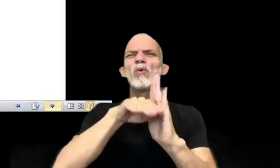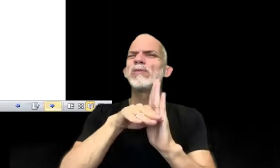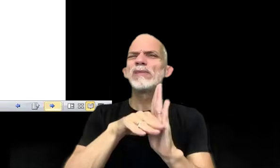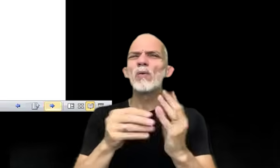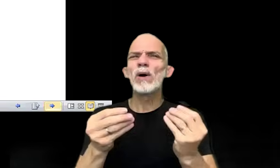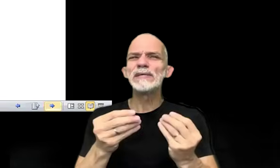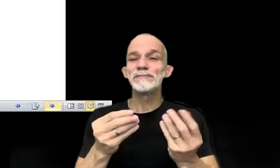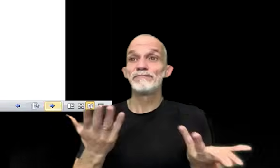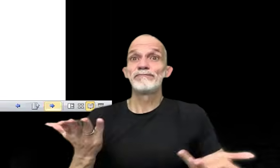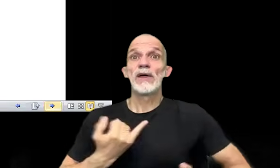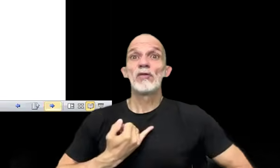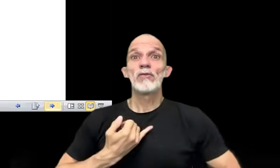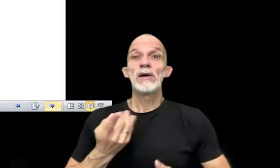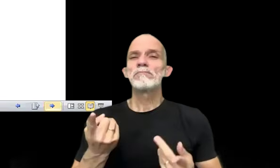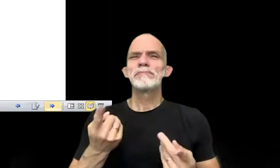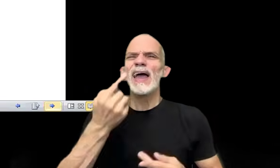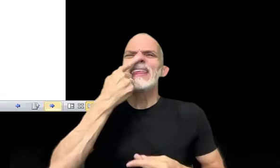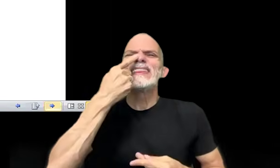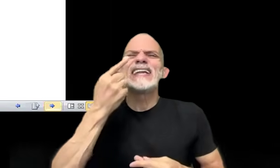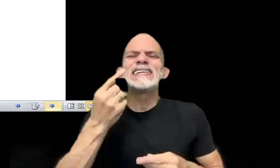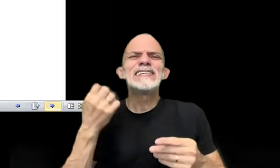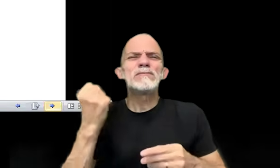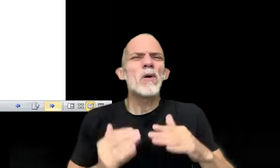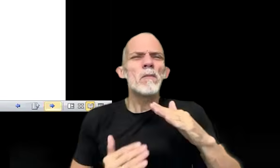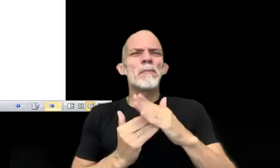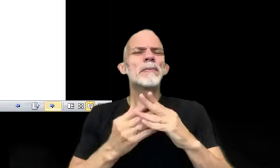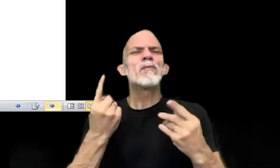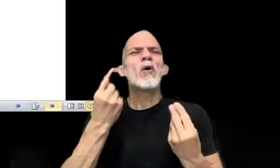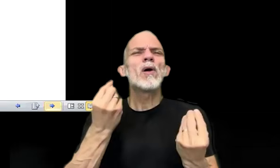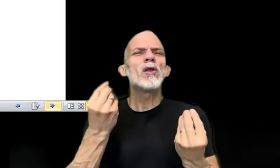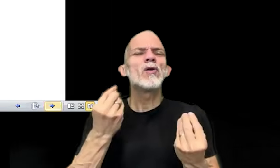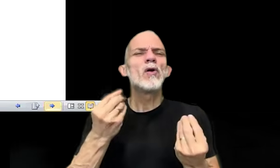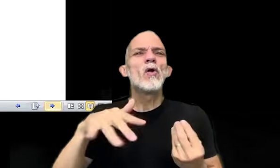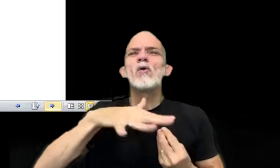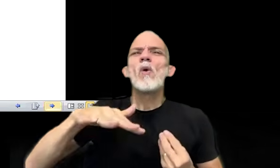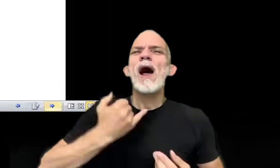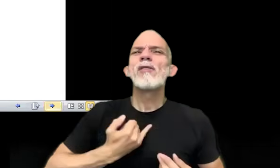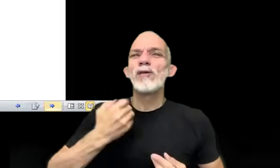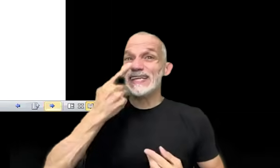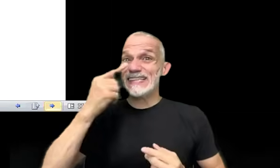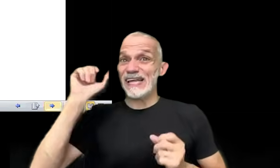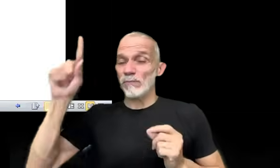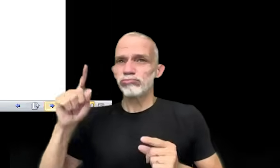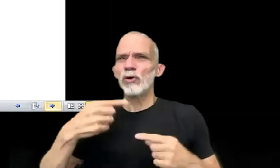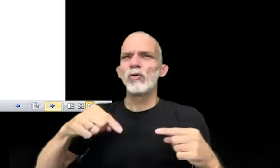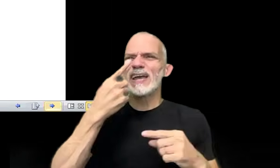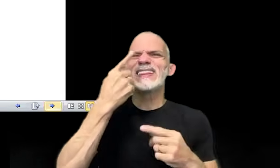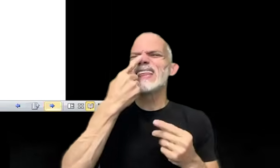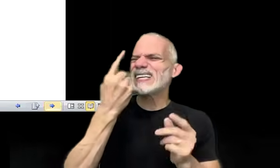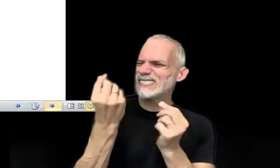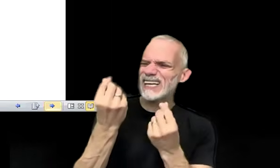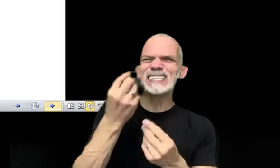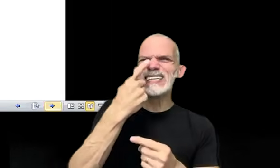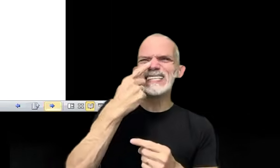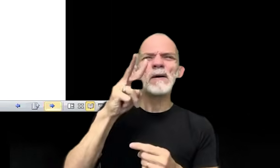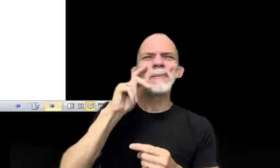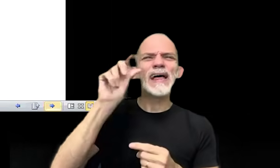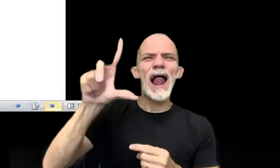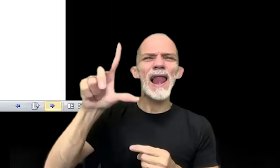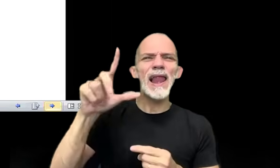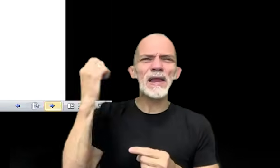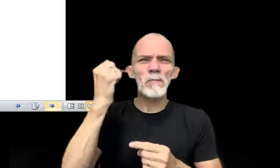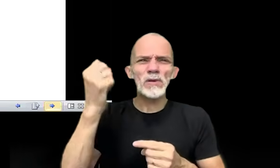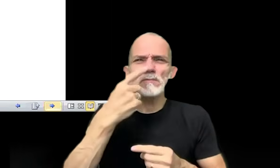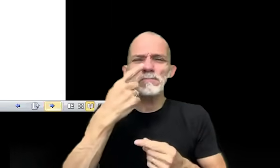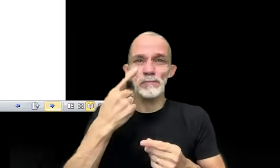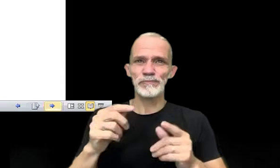segunda presunción, que es dónde tiene el centro de intereses vitales. También, sí, definido esto lo vamos a